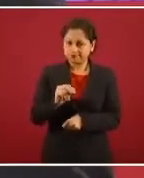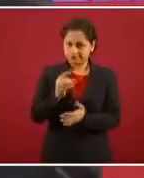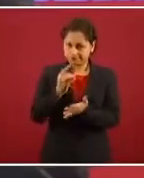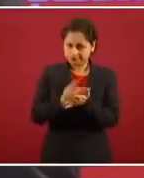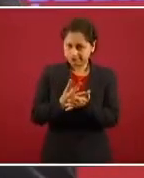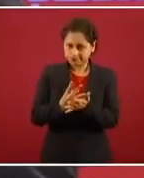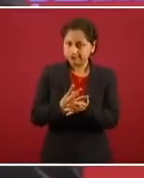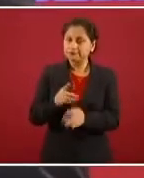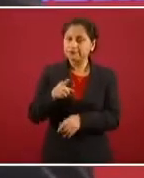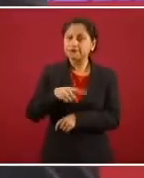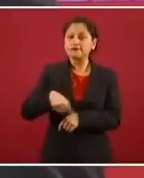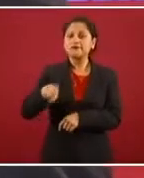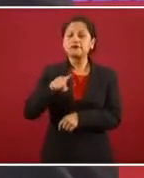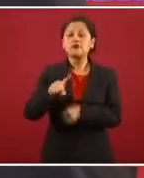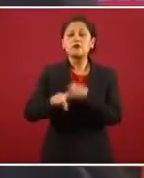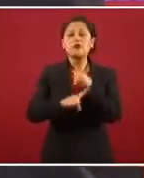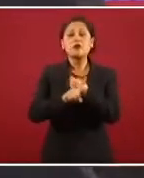económica,